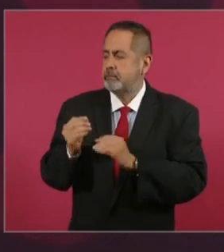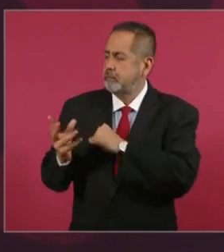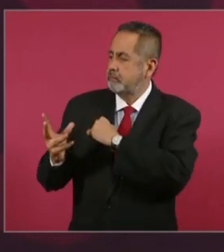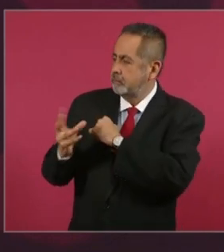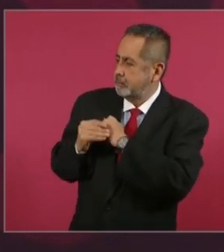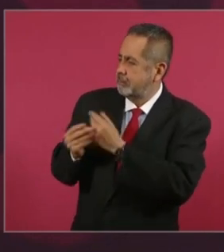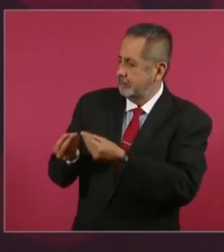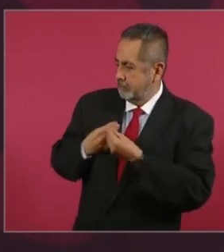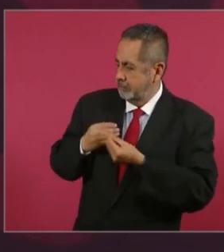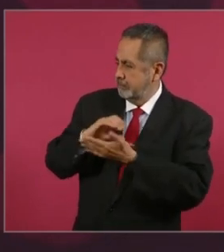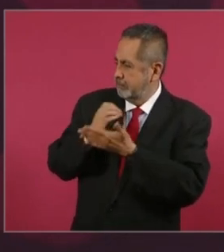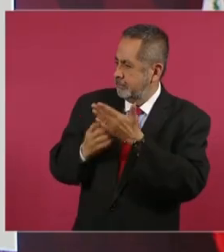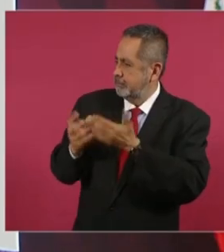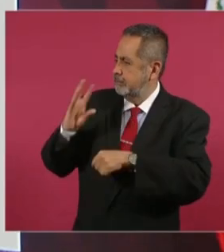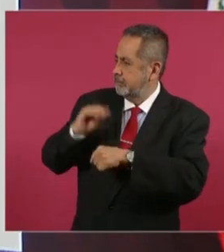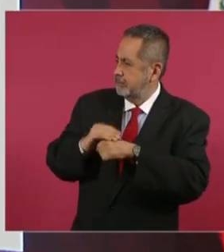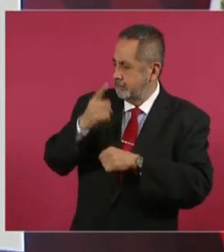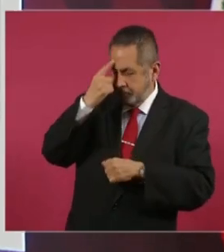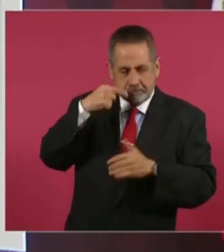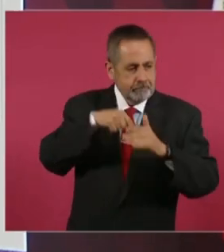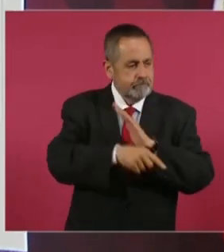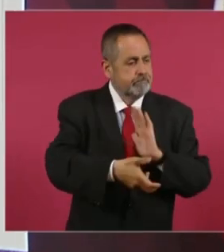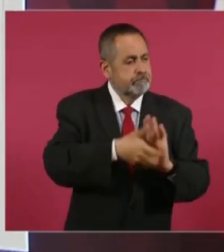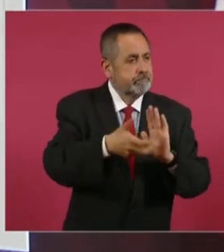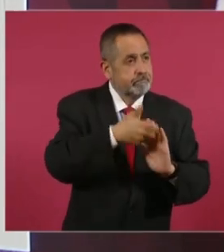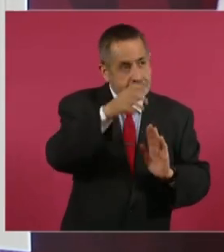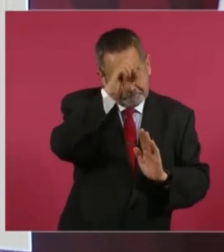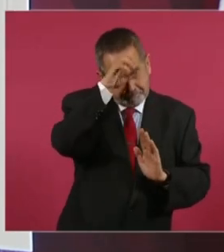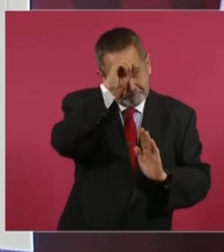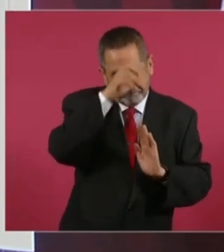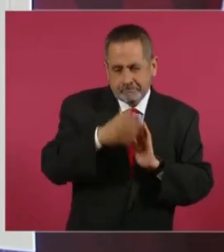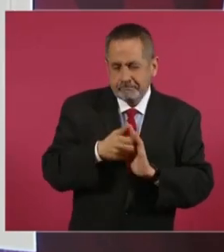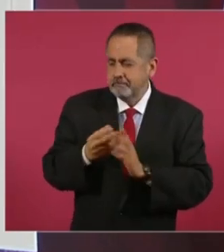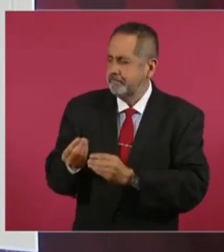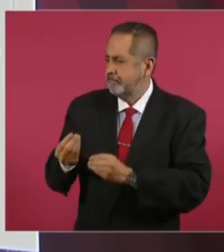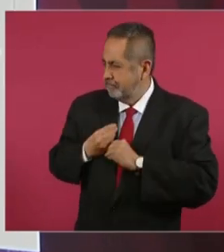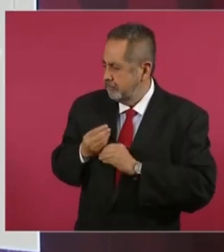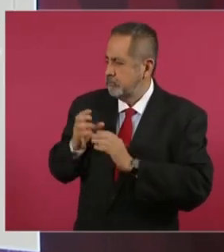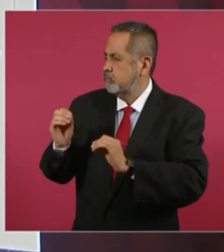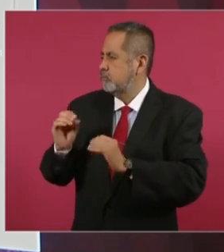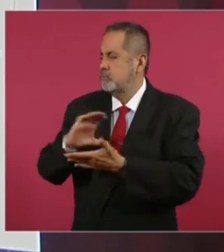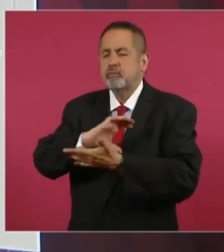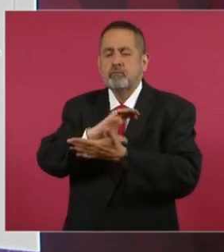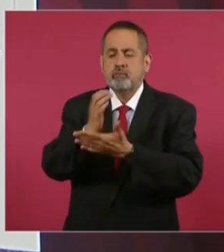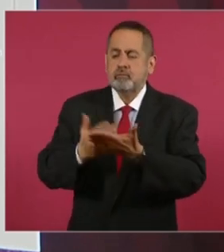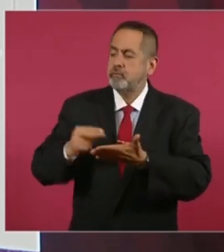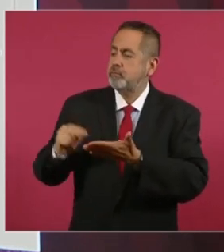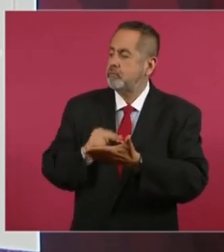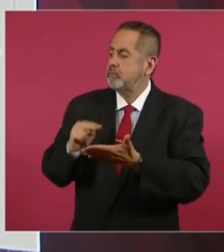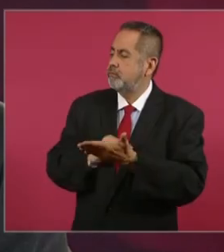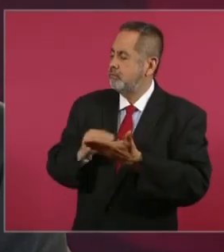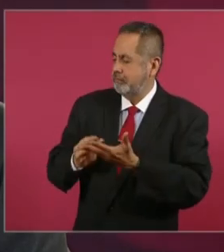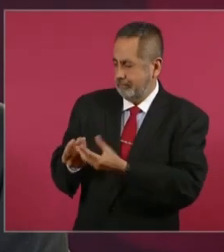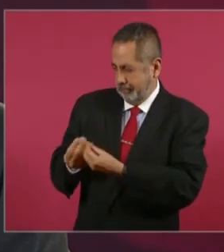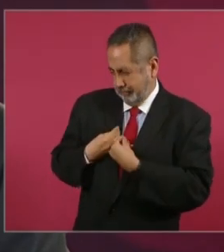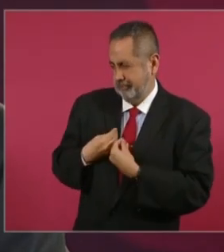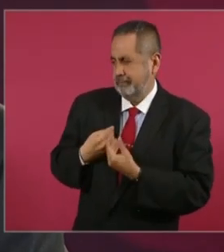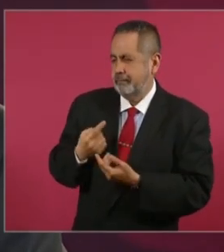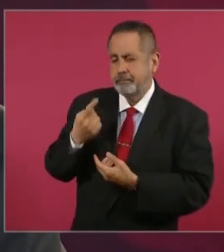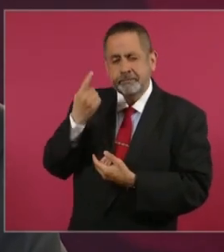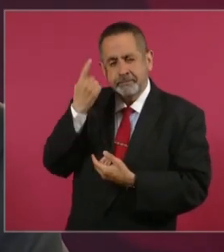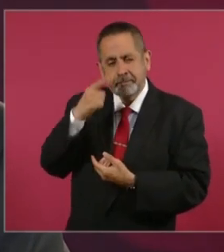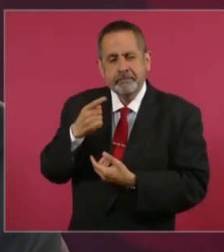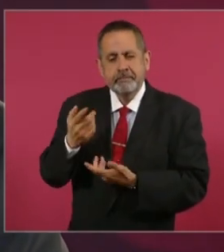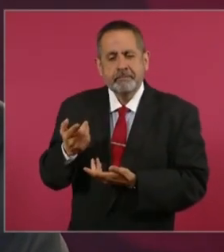para unas minas o unos contratos para